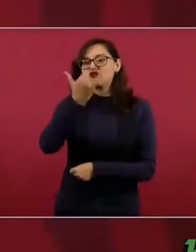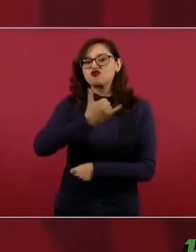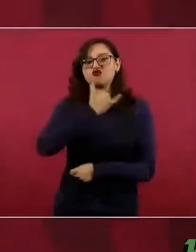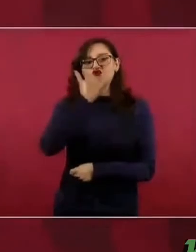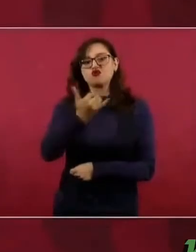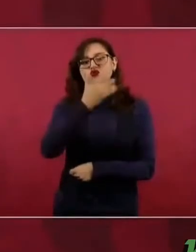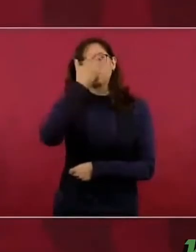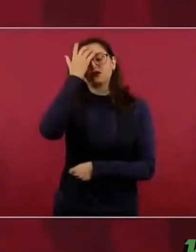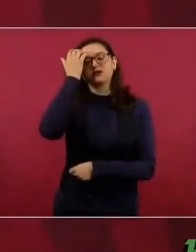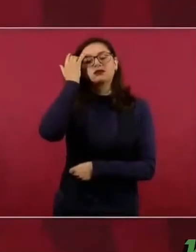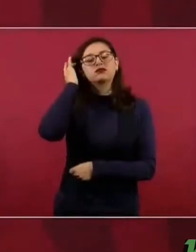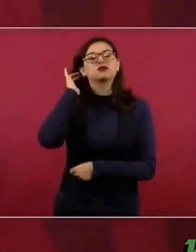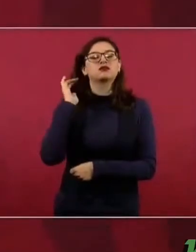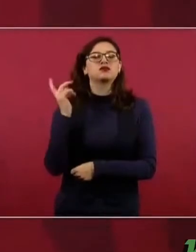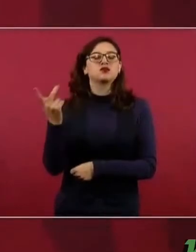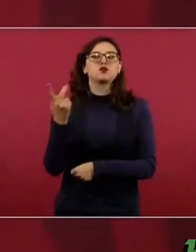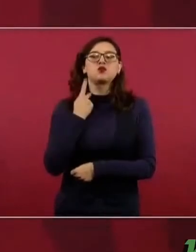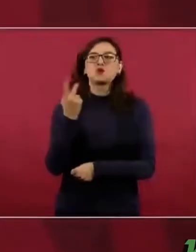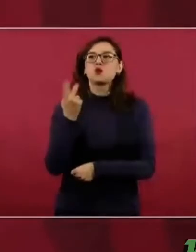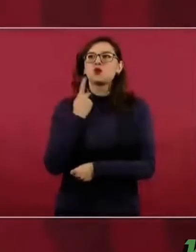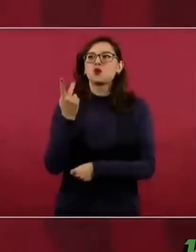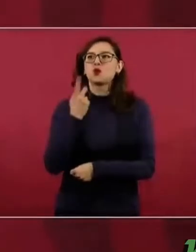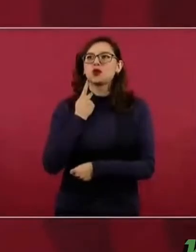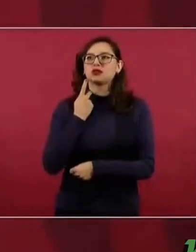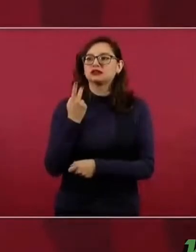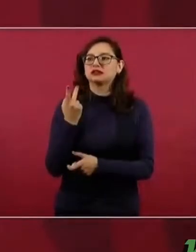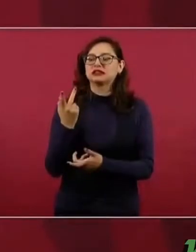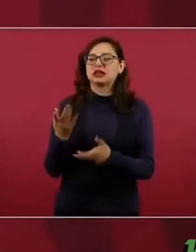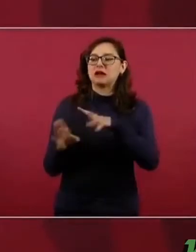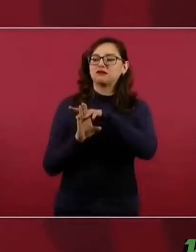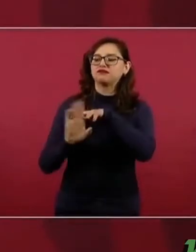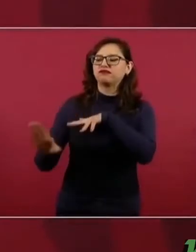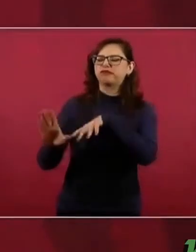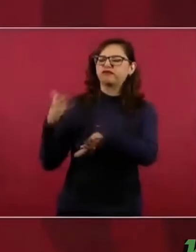y su política antiinmigrantes